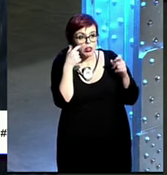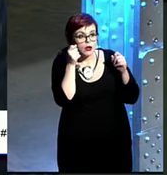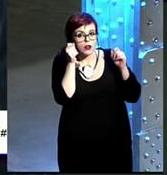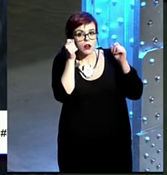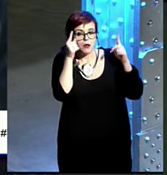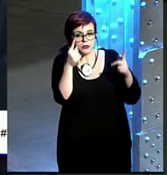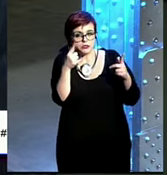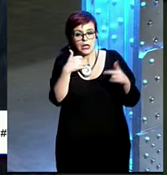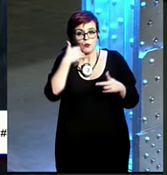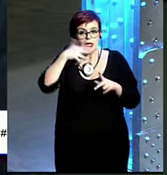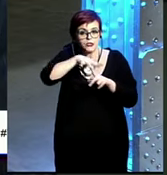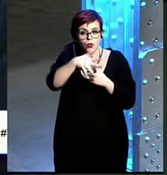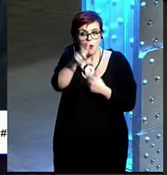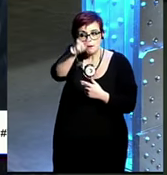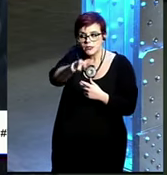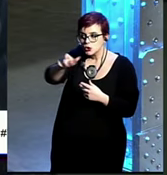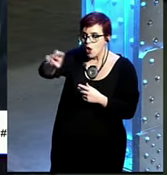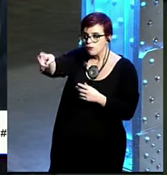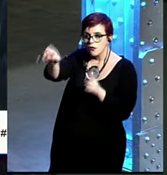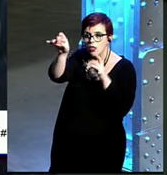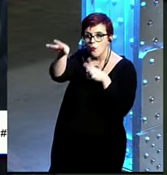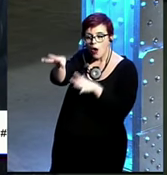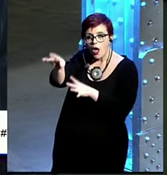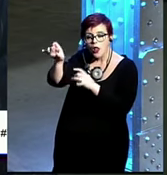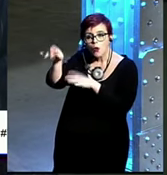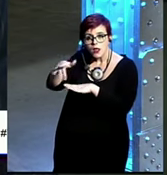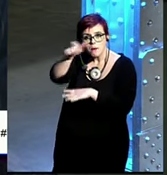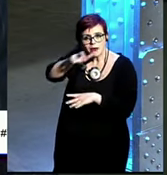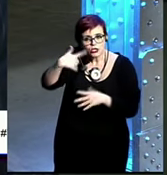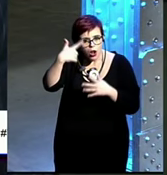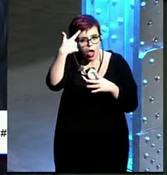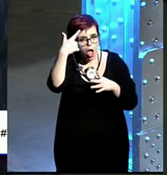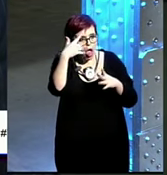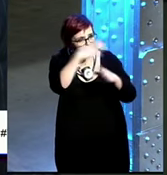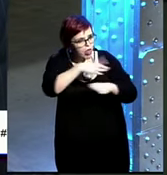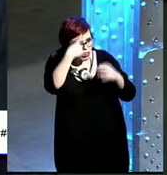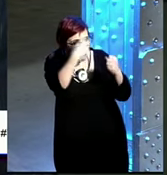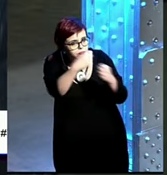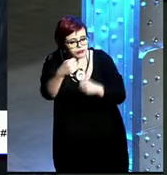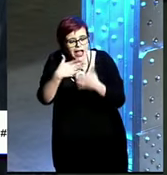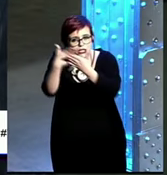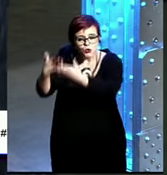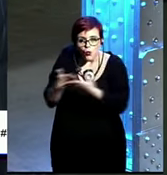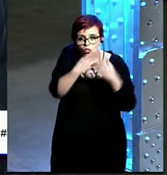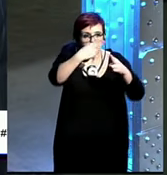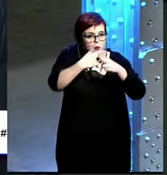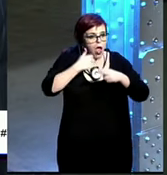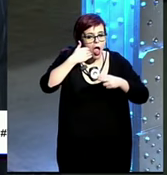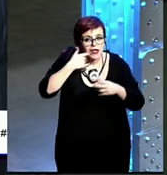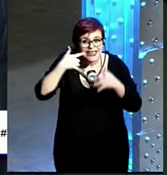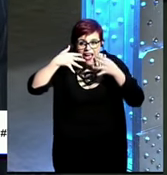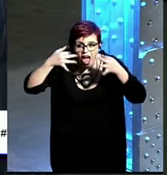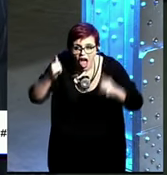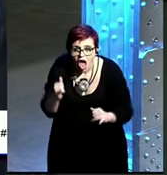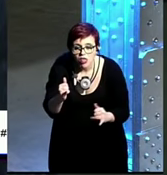había ocurrido a otras personas, que unas personas habían estudiado, que se podía trabajar con ello, que tiene un nombre, que es una cosa, para